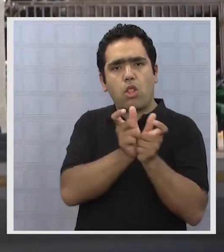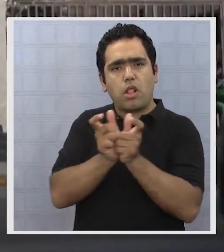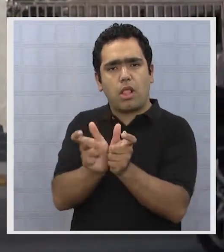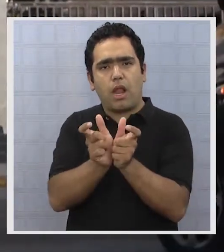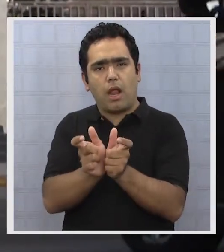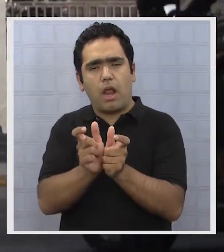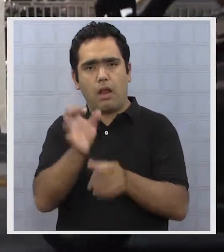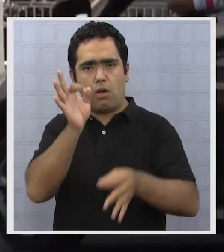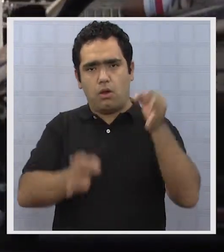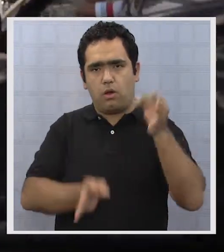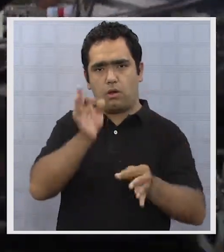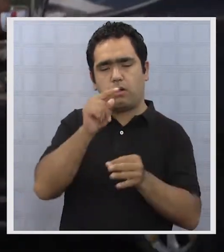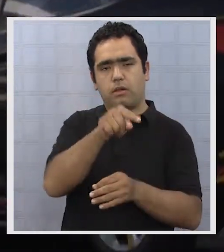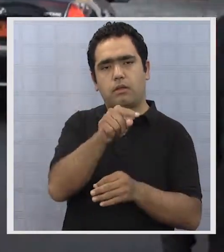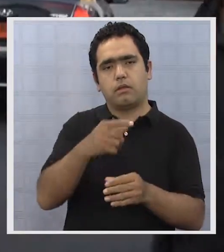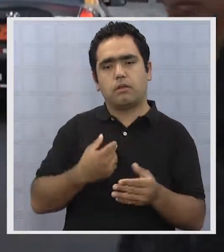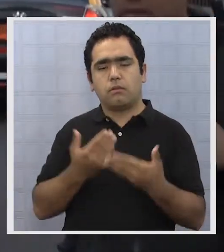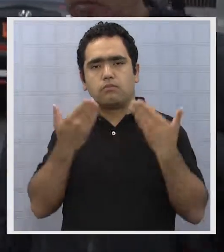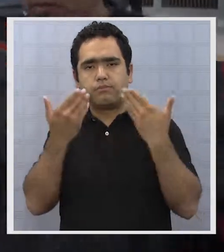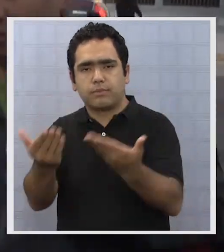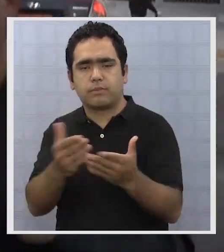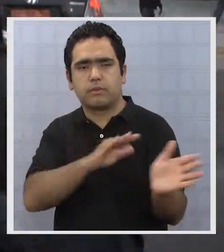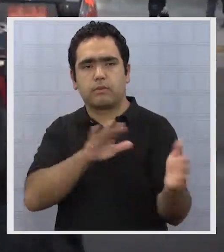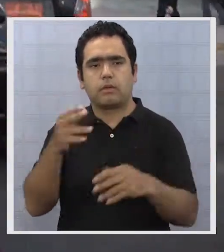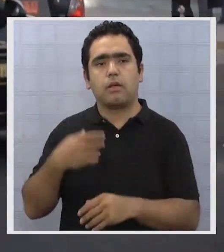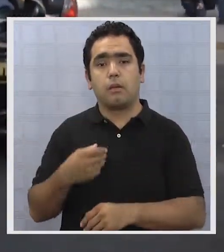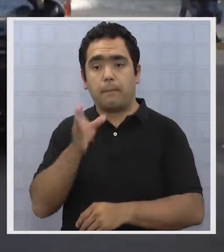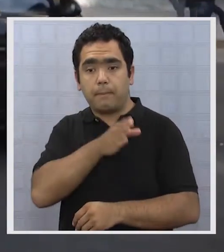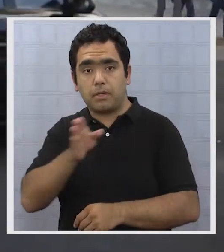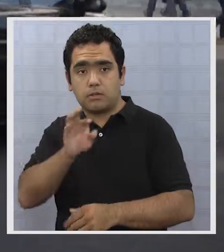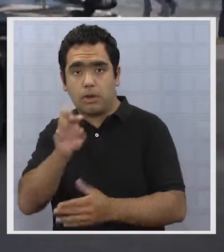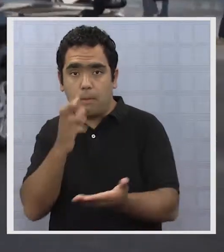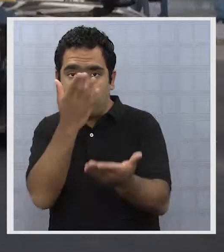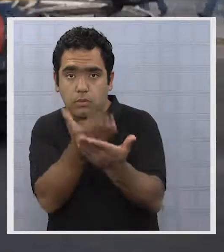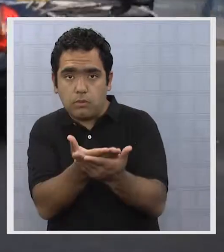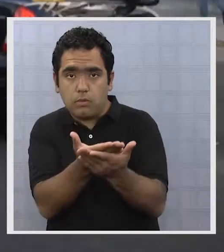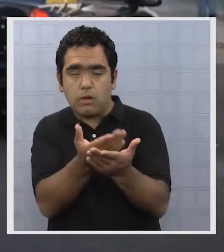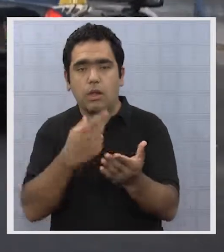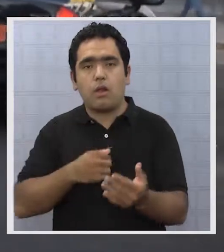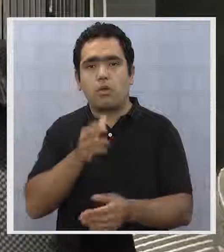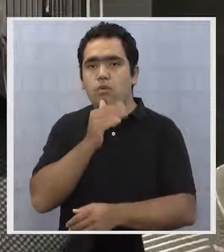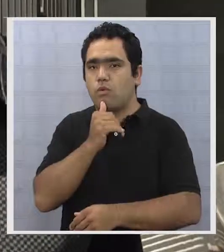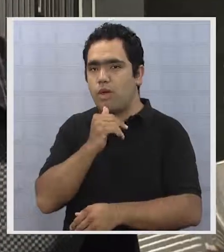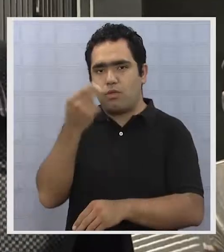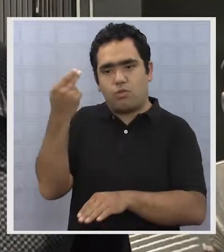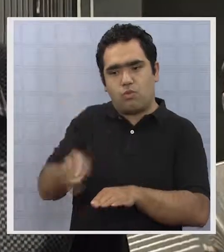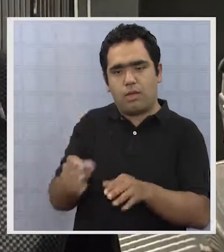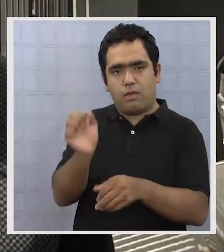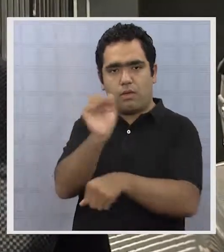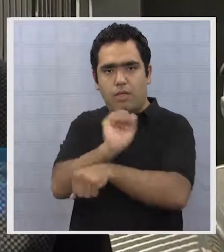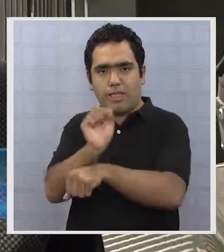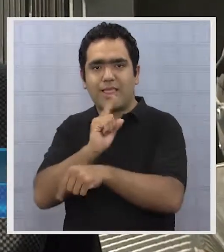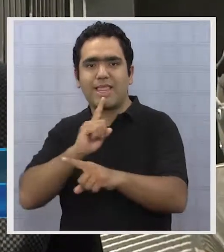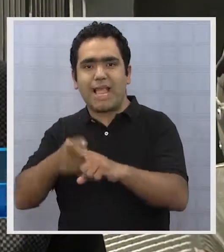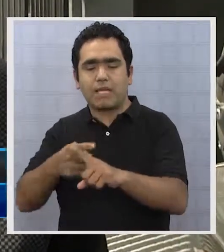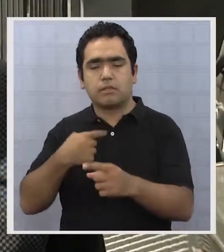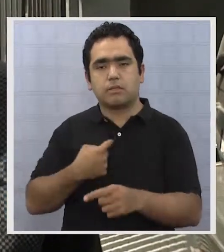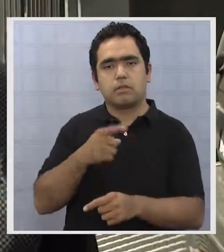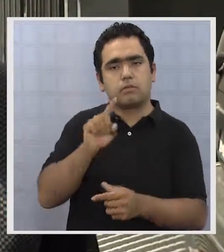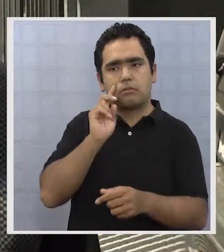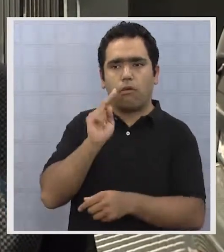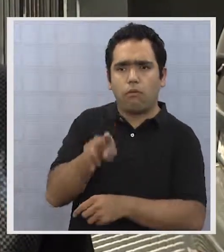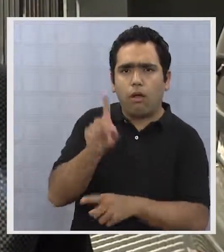de las primeras. Una de las cosas era de que a la persona que postulara no podía ser dueño de taxi. Hay tipos que tienen 2, 3, 4